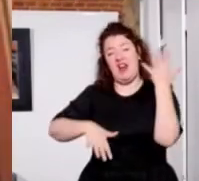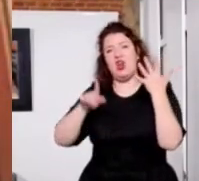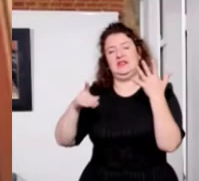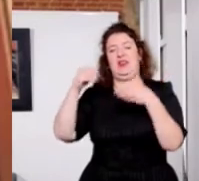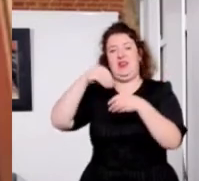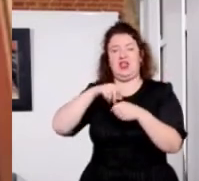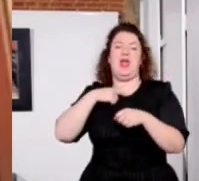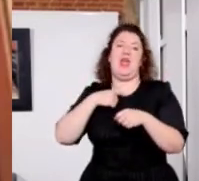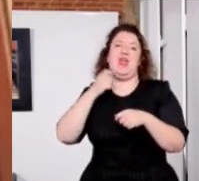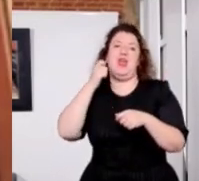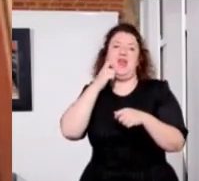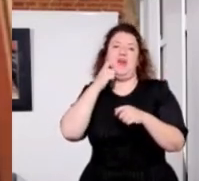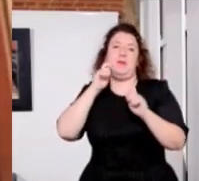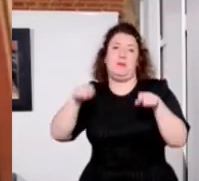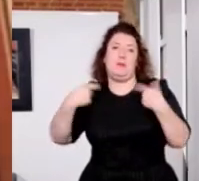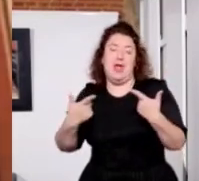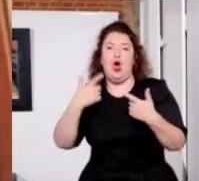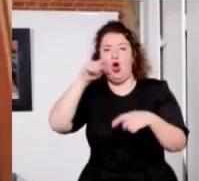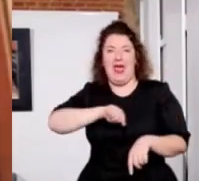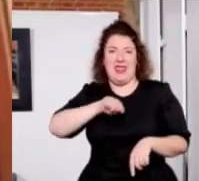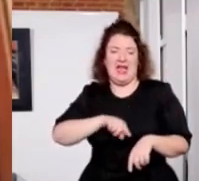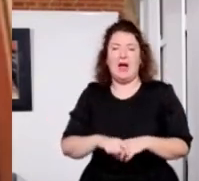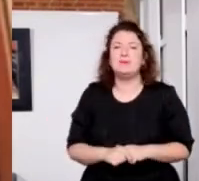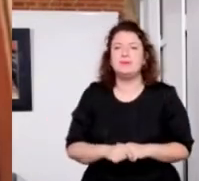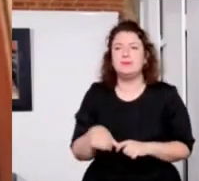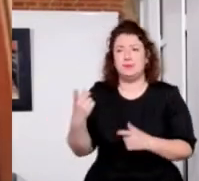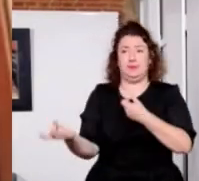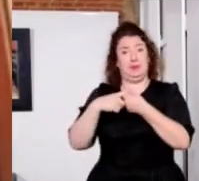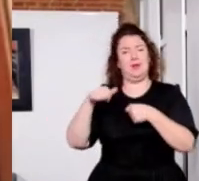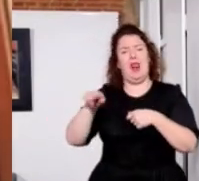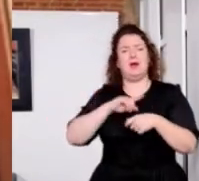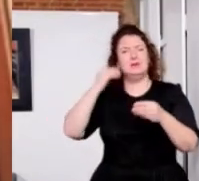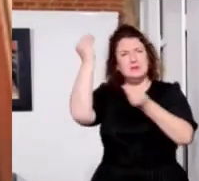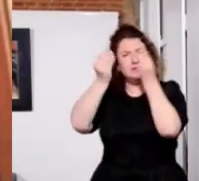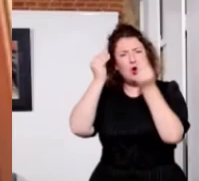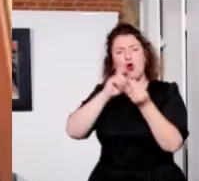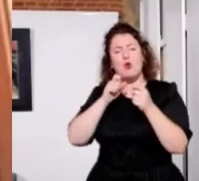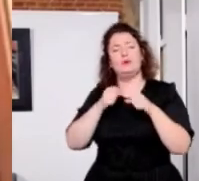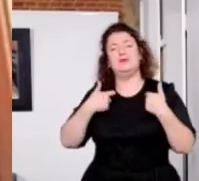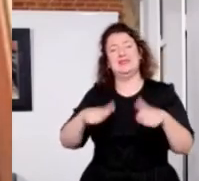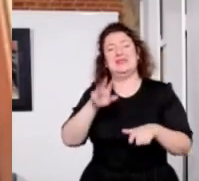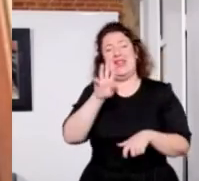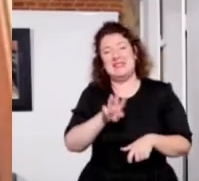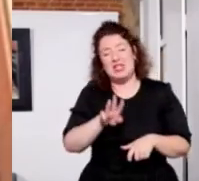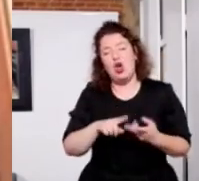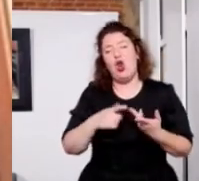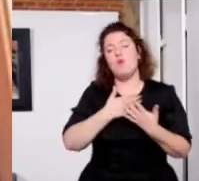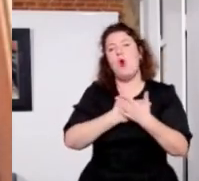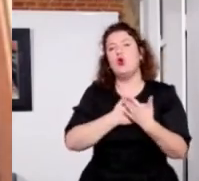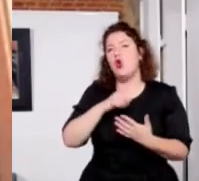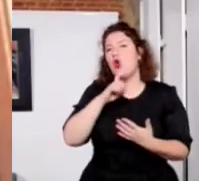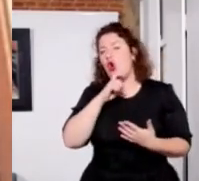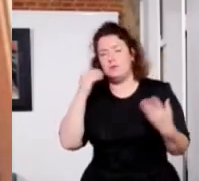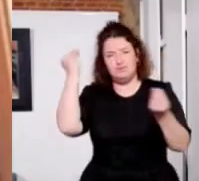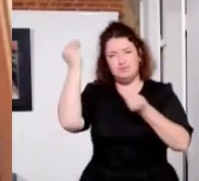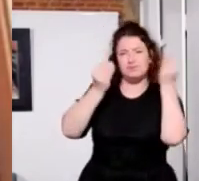vamos a sumar en esta reflexión desde el voluntariado y el tercer sector. Esas reflexiones éticas que